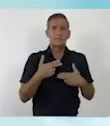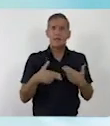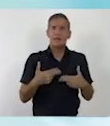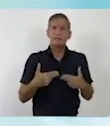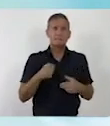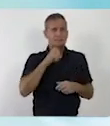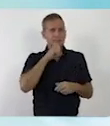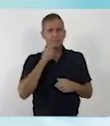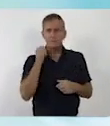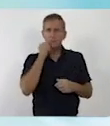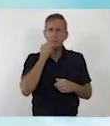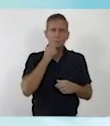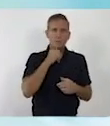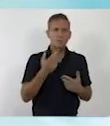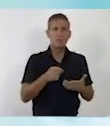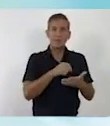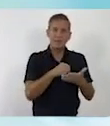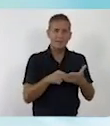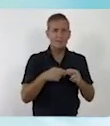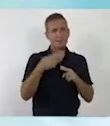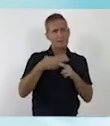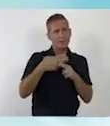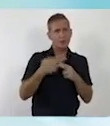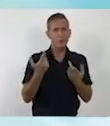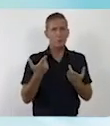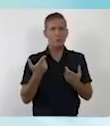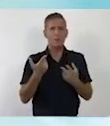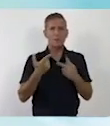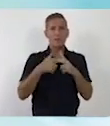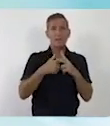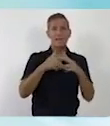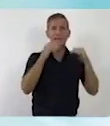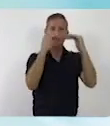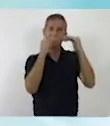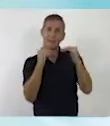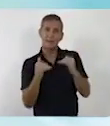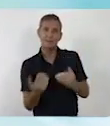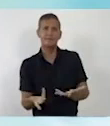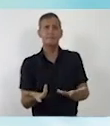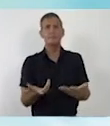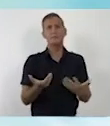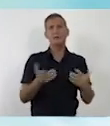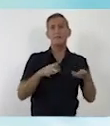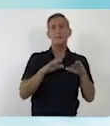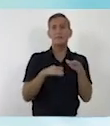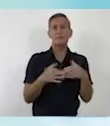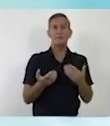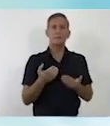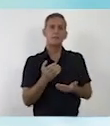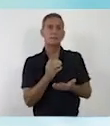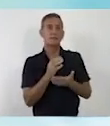Fíjense cuántas preguntas hay. Escribir el nombre y clasificarlas de acuerdo con los